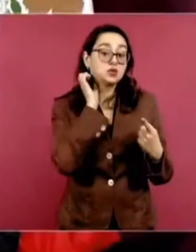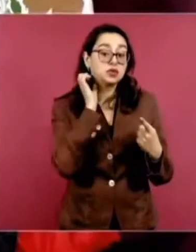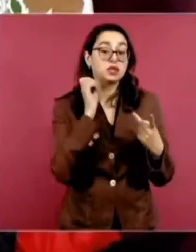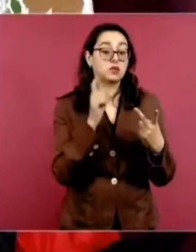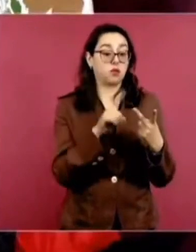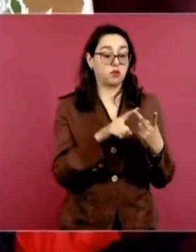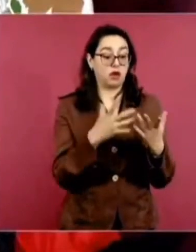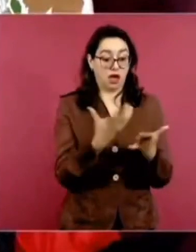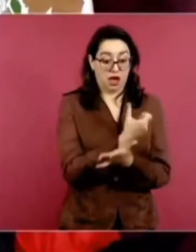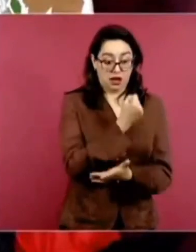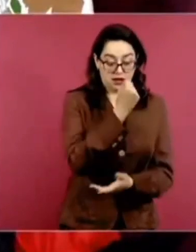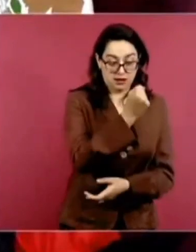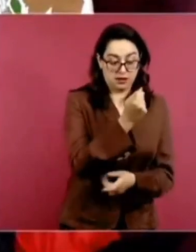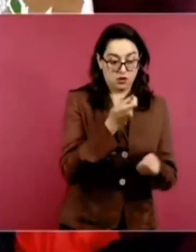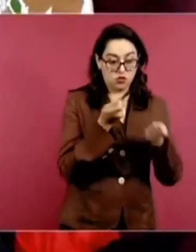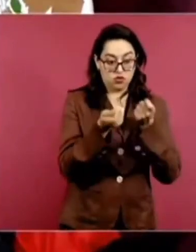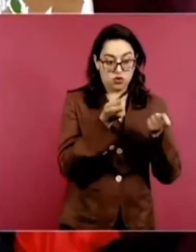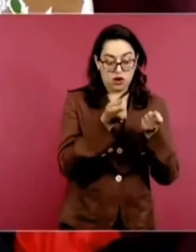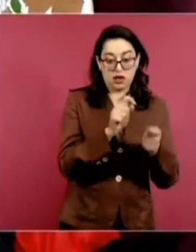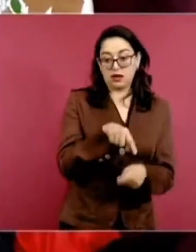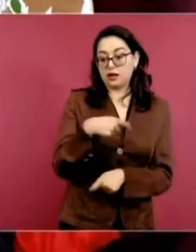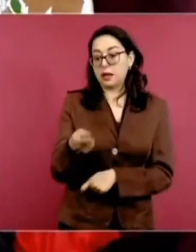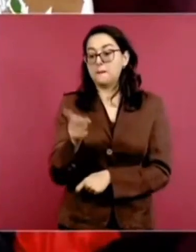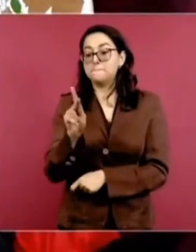a los panistas.